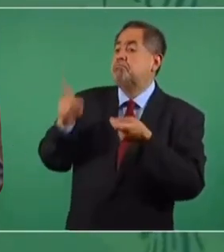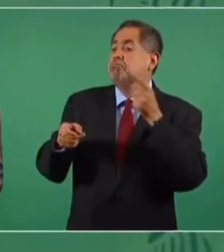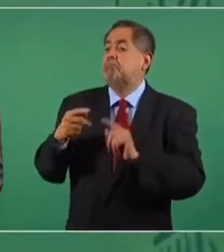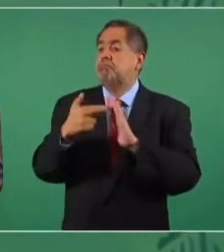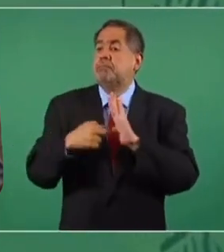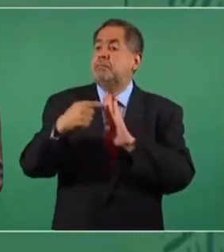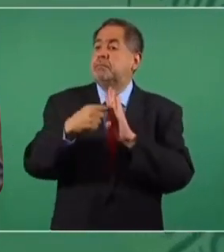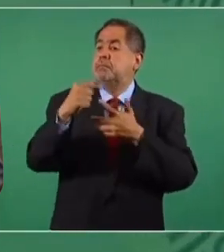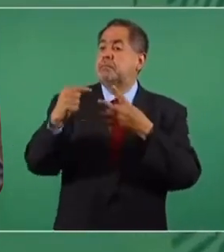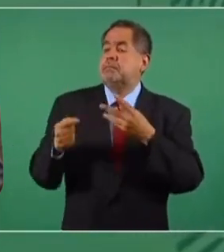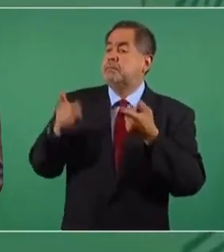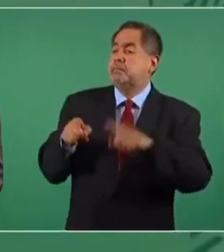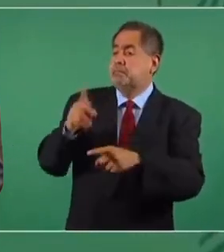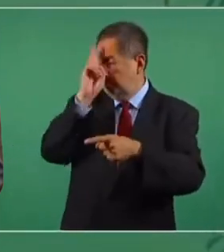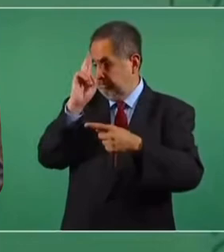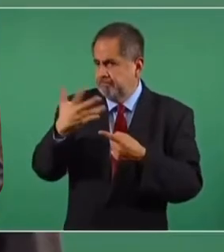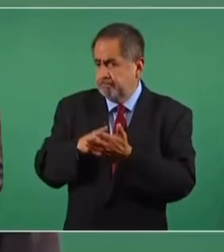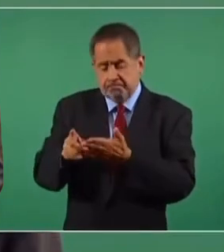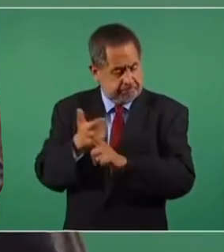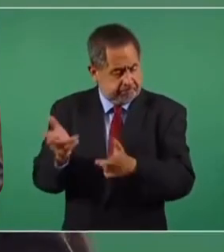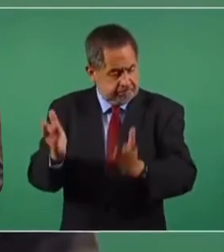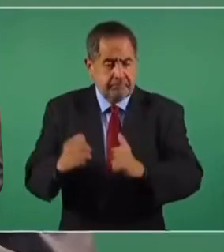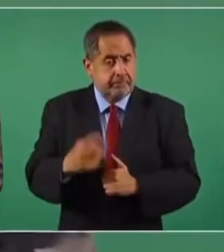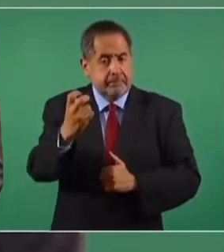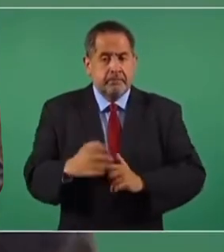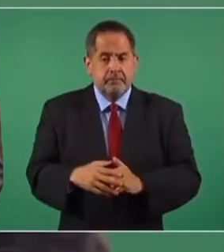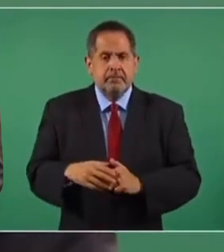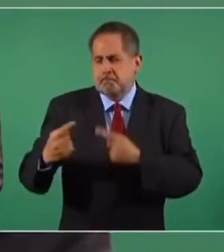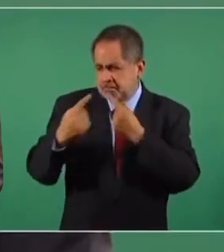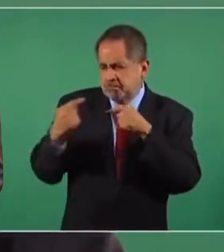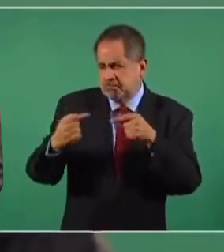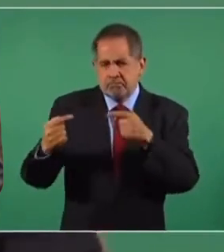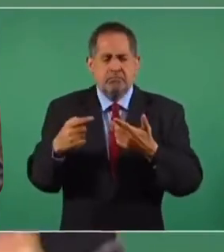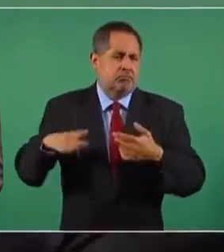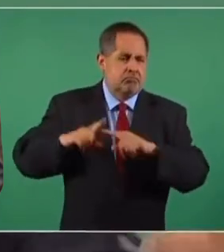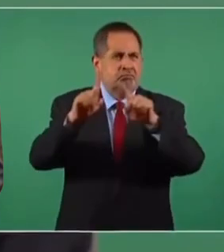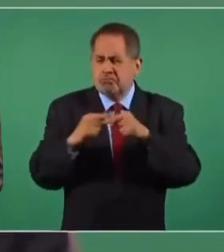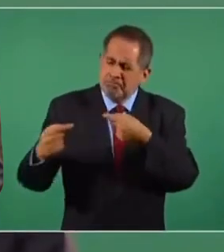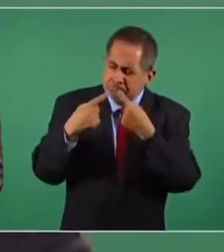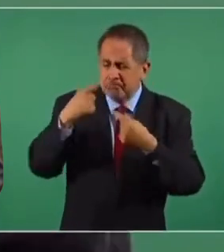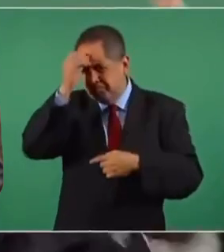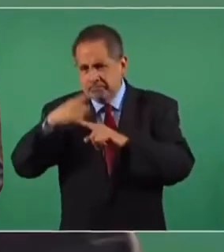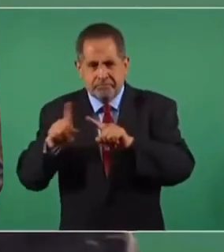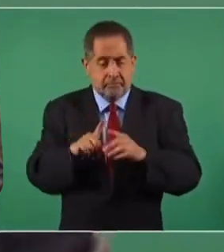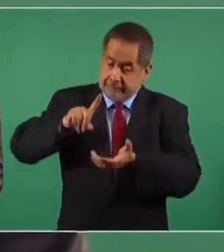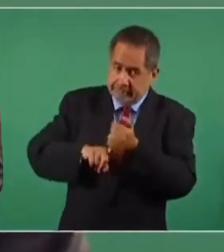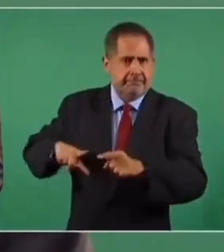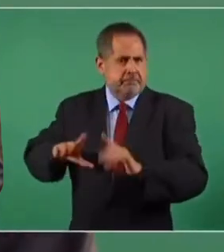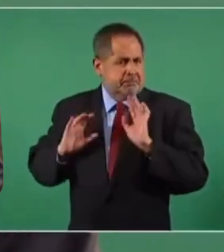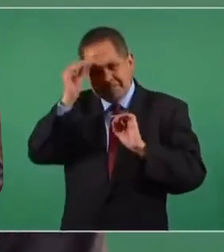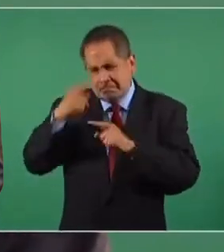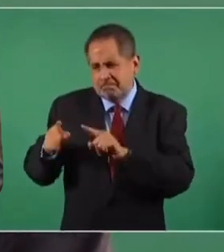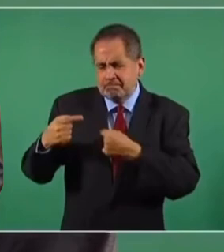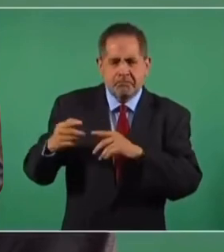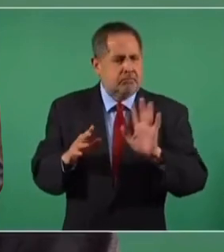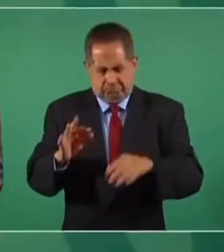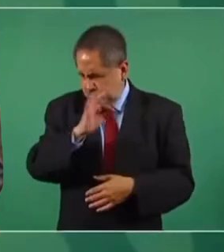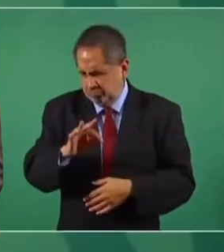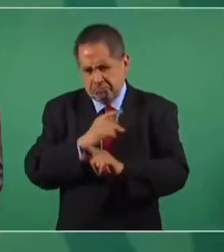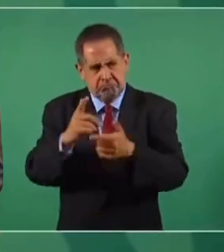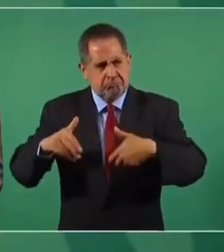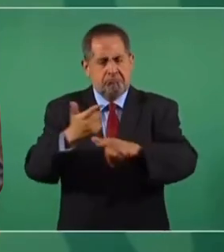diciendo está prohibido esto. Y claro que hay discusión en el gobierno, hay discrepancias en todos lados del gobierno, ¿eh? Y está